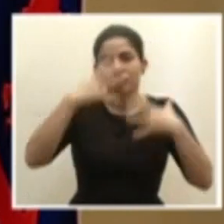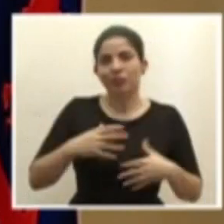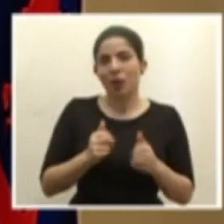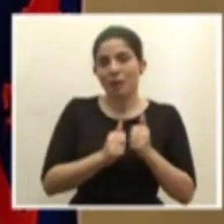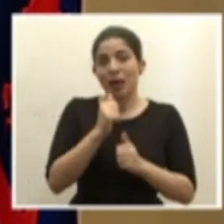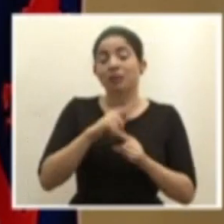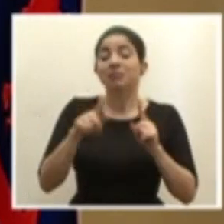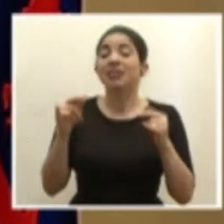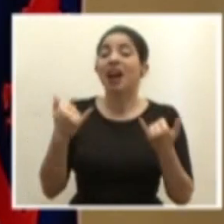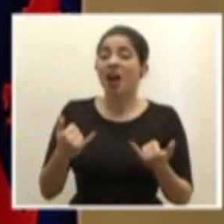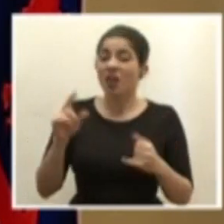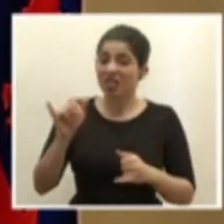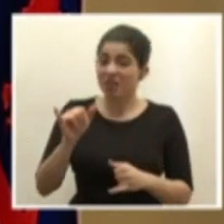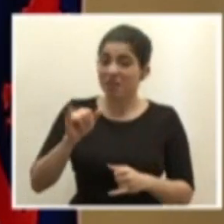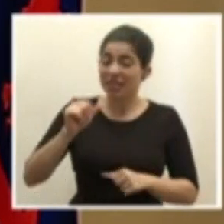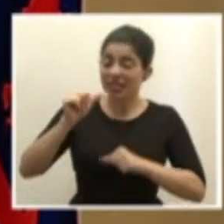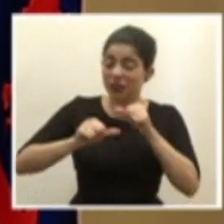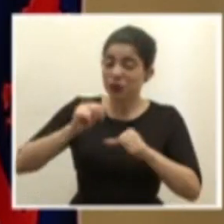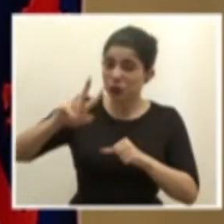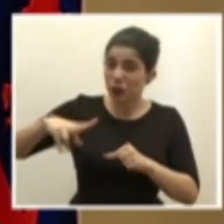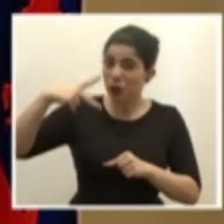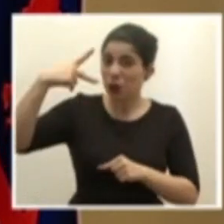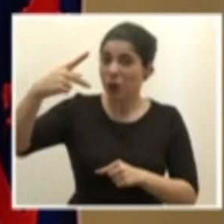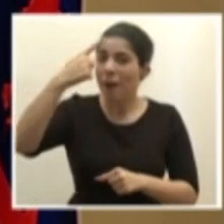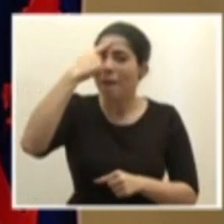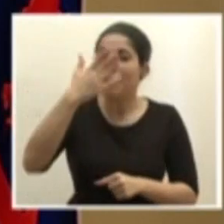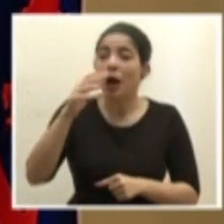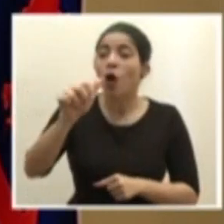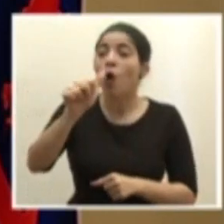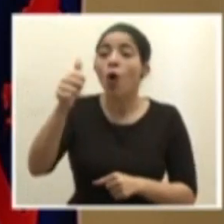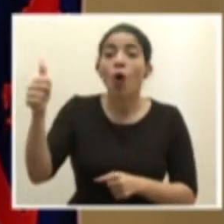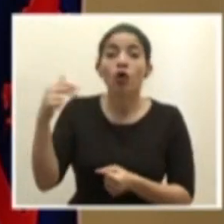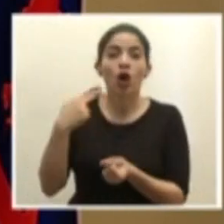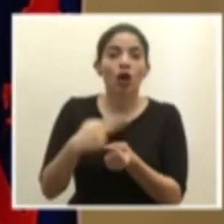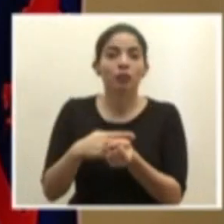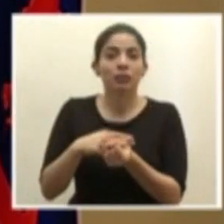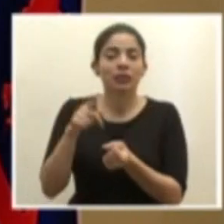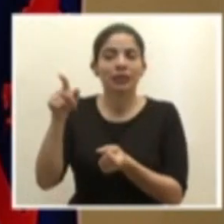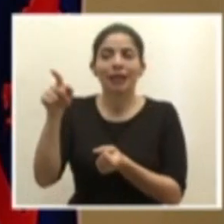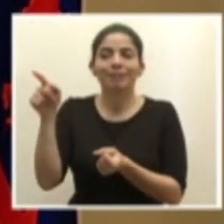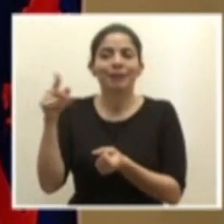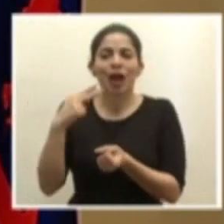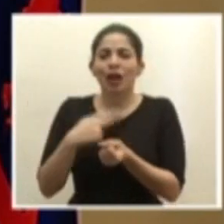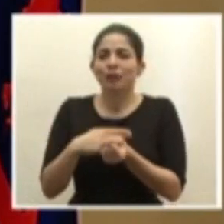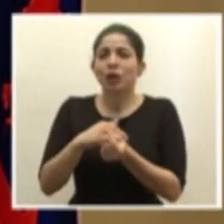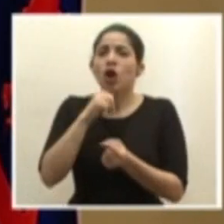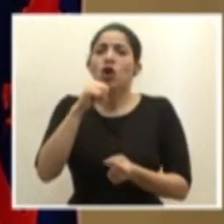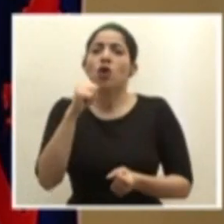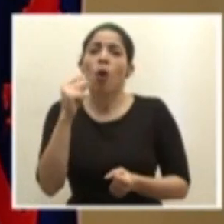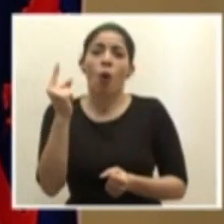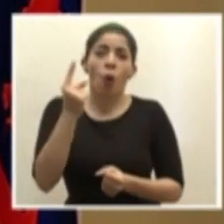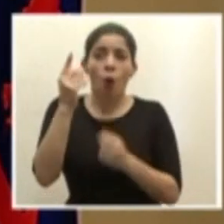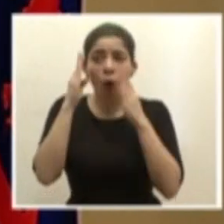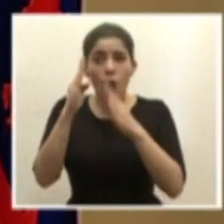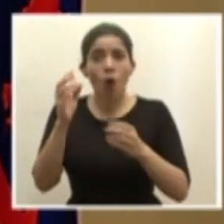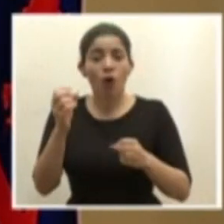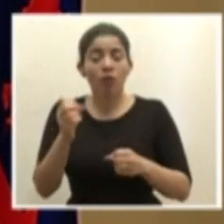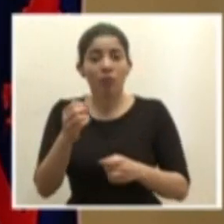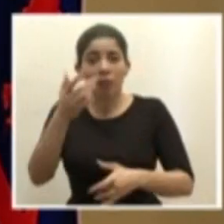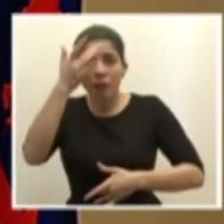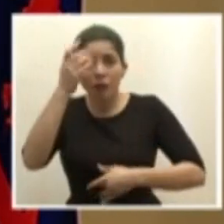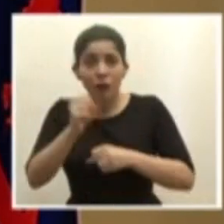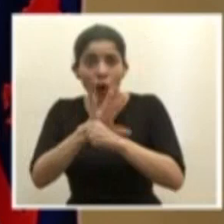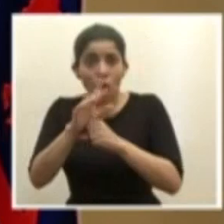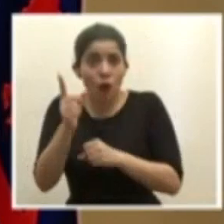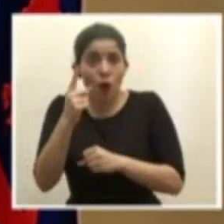que redoblar esfuerzos de que en otros hospitales que no son exclusivos de pacientes COVID,